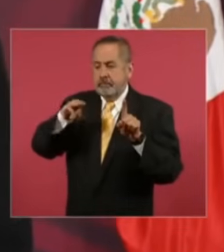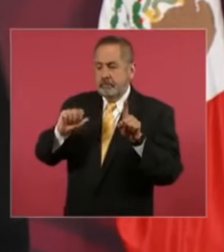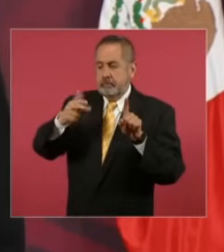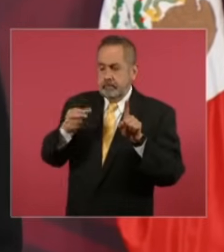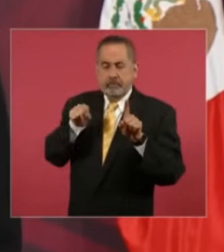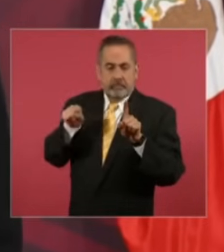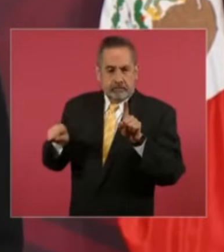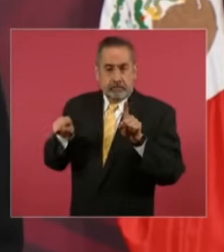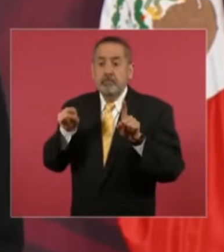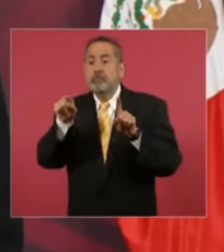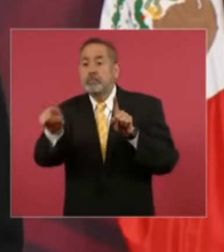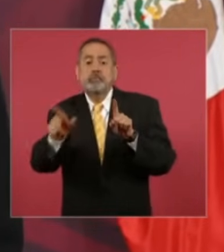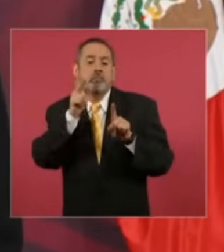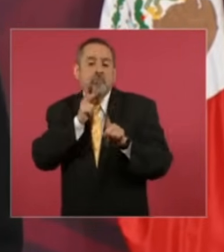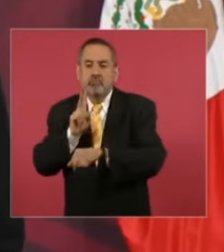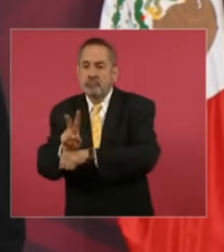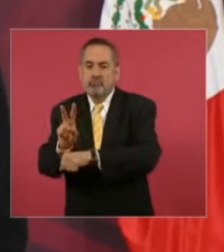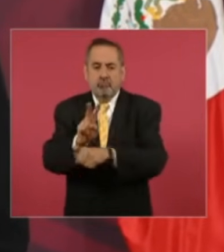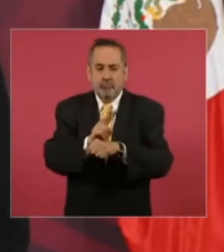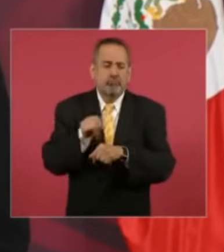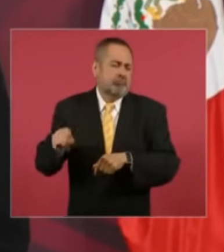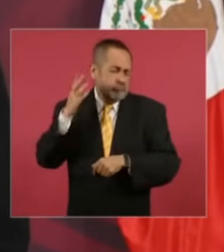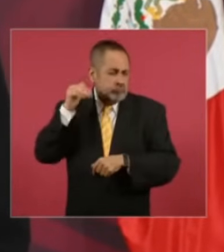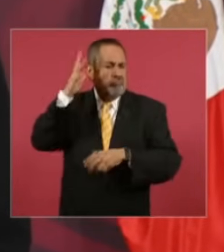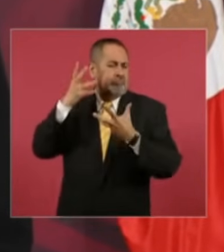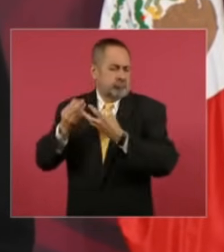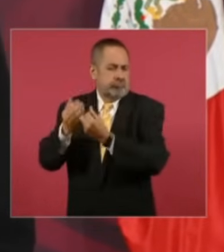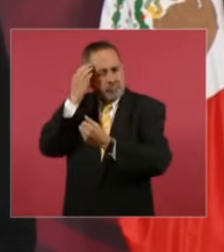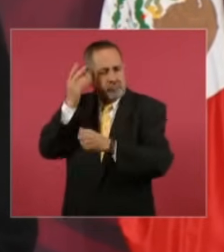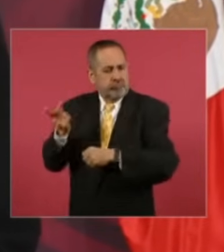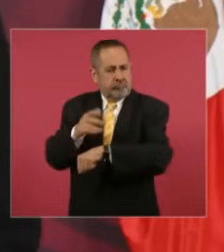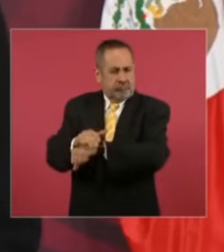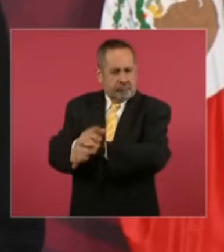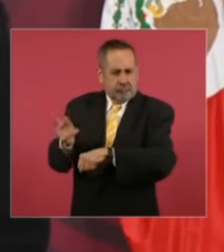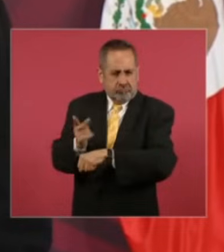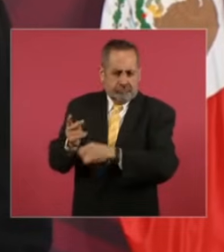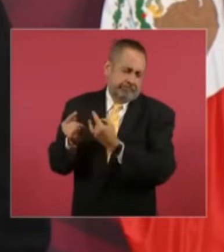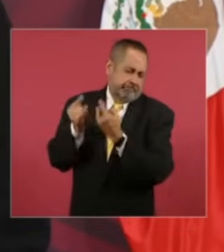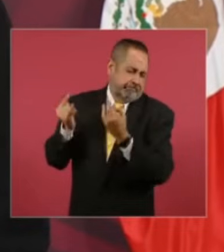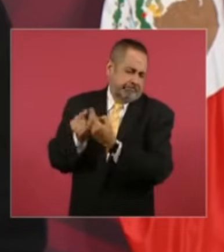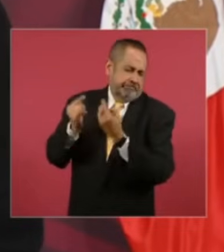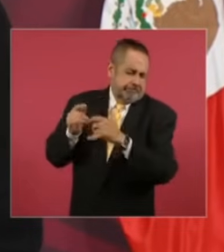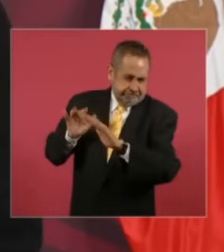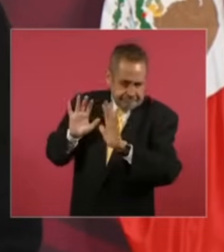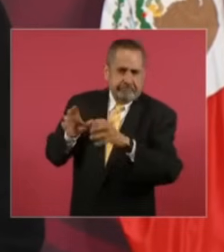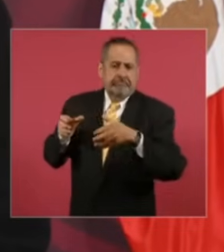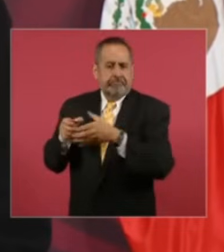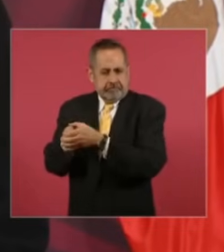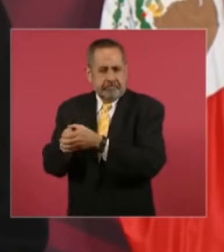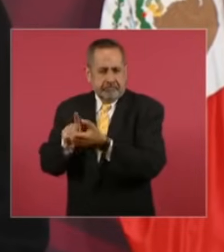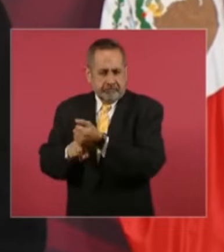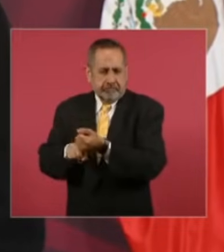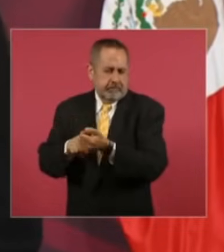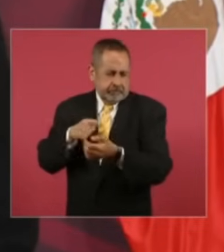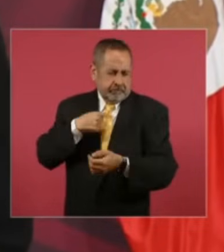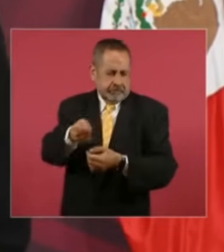en la zona petrolera. Se conocieron desde entonces. Y otras historias, ¿no?, que ya hemos